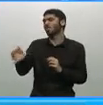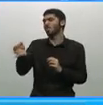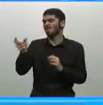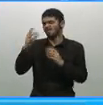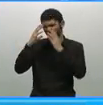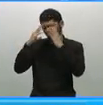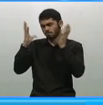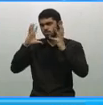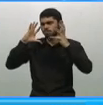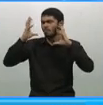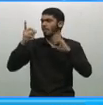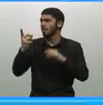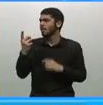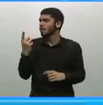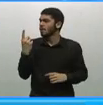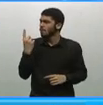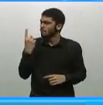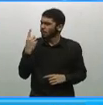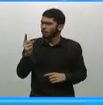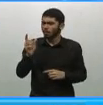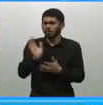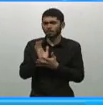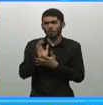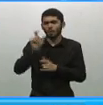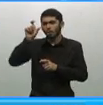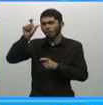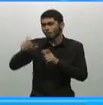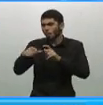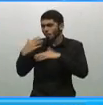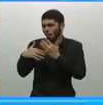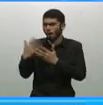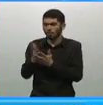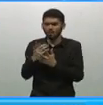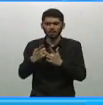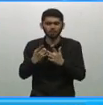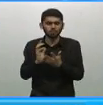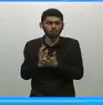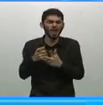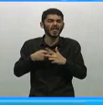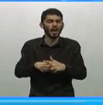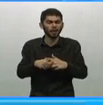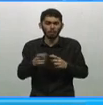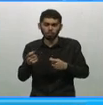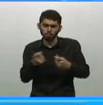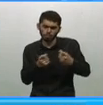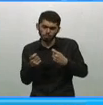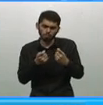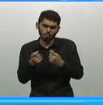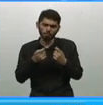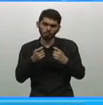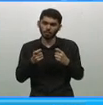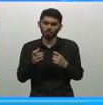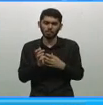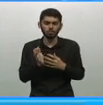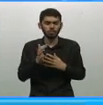tener que ver por supuesto con la personalidad pero que en general los jugadores que son muy técnicos y que entienden muy bien el juego les cuesta encontrar muchos jugadores que entiendan